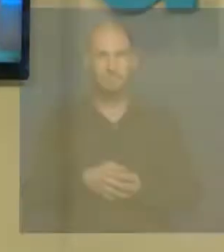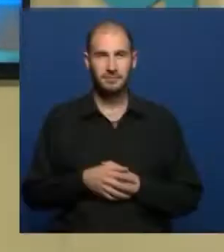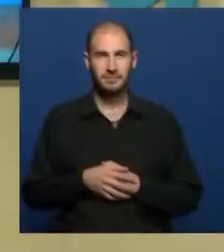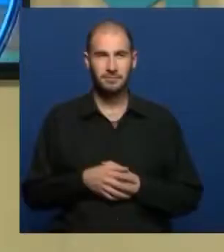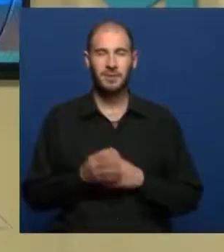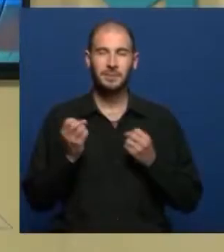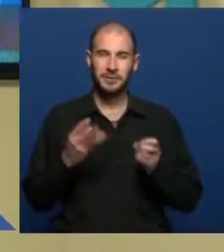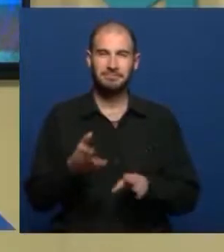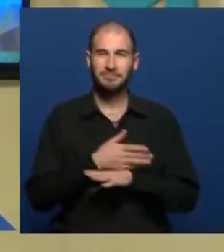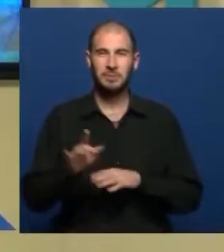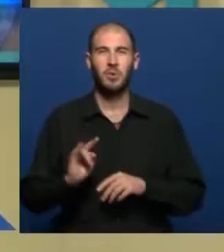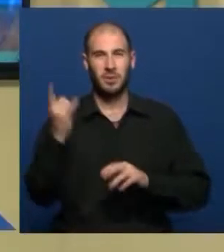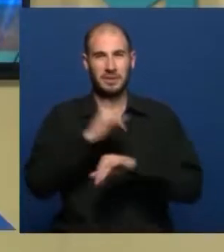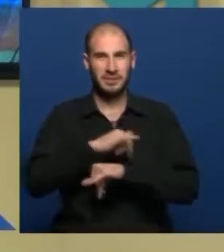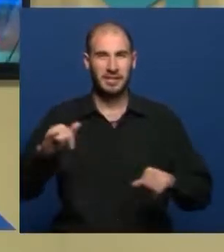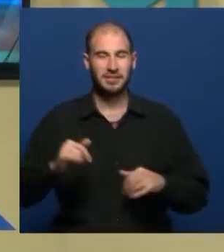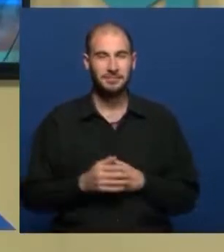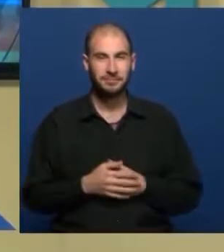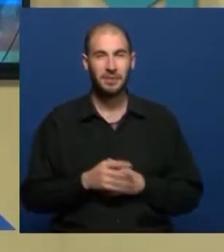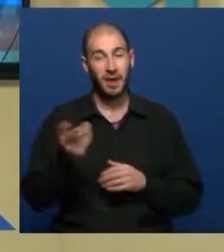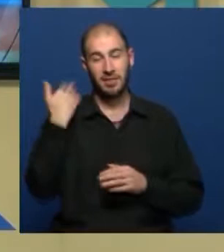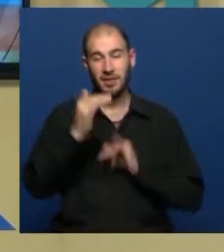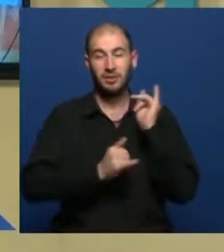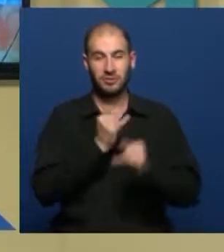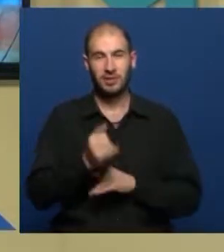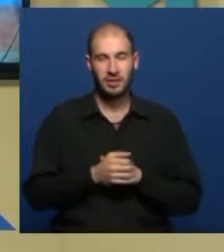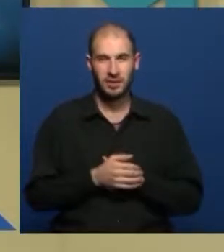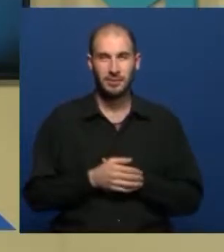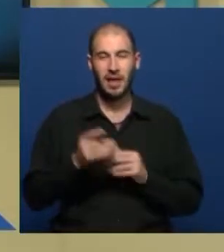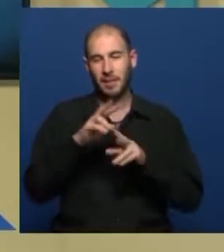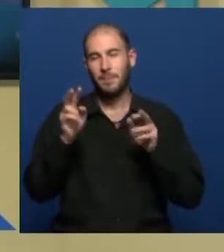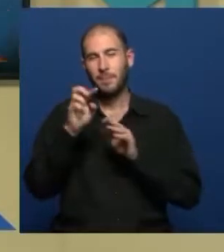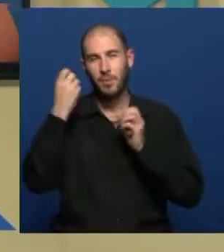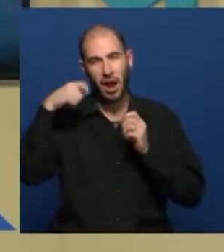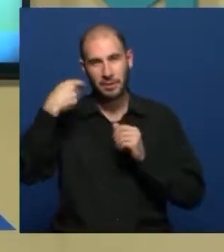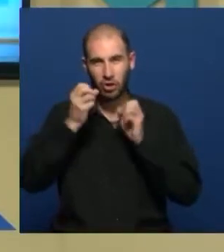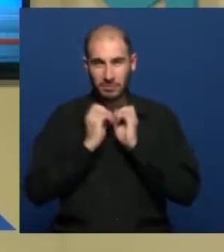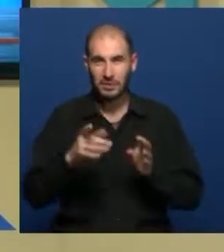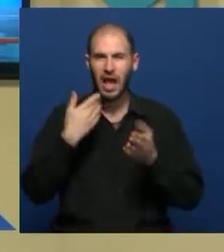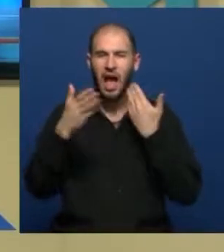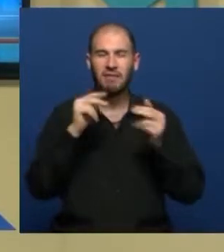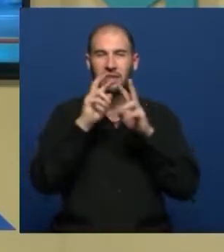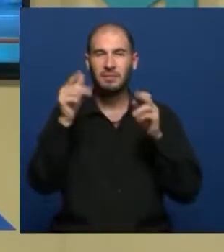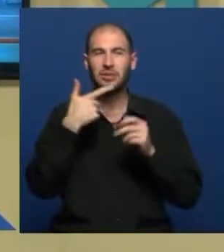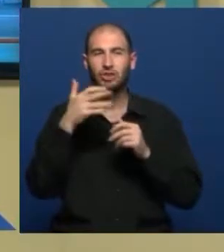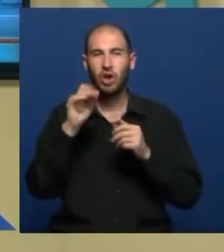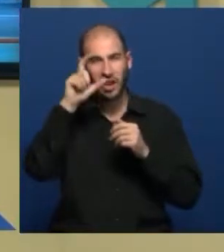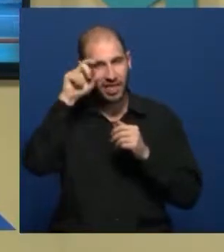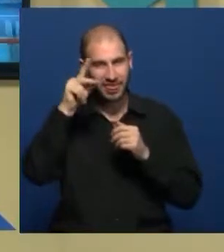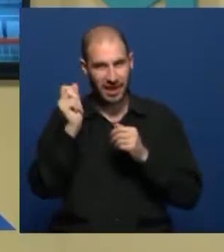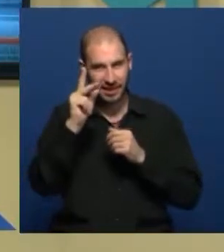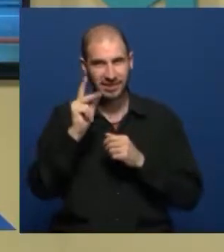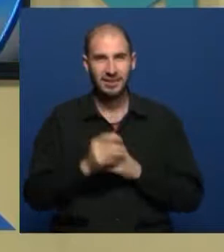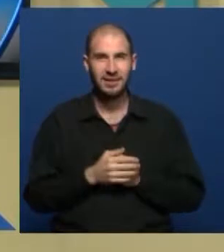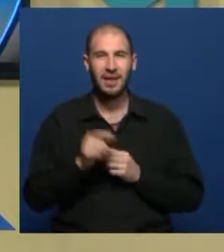muy bien continuamos en una diversidad noticias lo decíamos en los avances al principio del programa que íbamos a hablar del caso soledad olivera